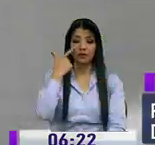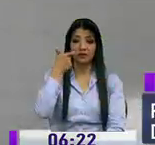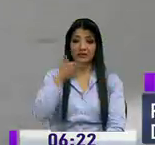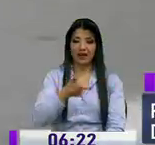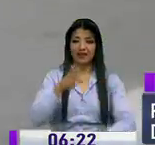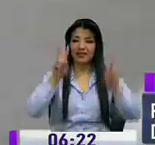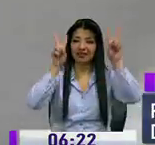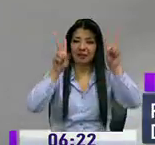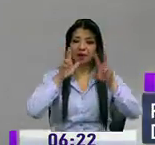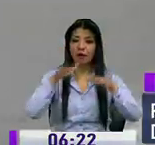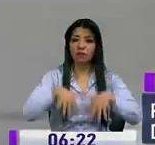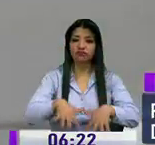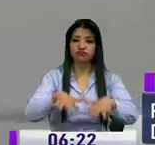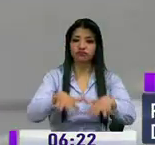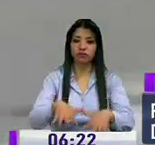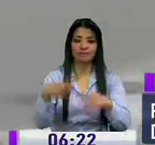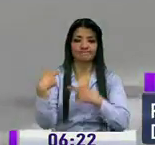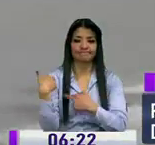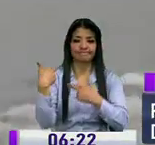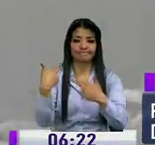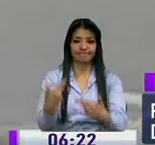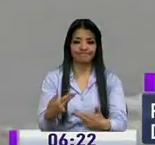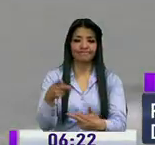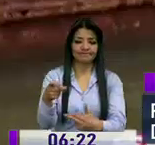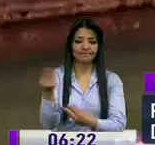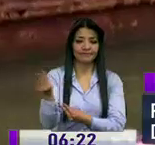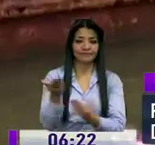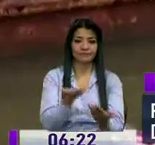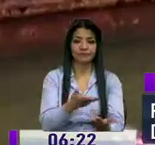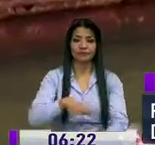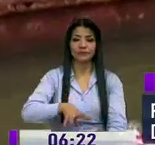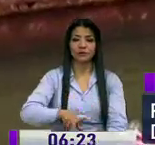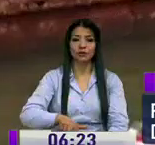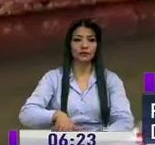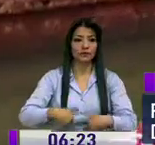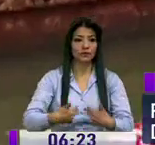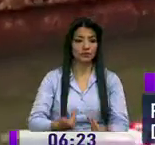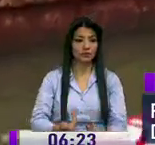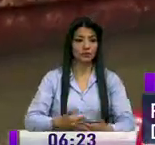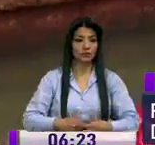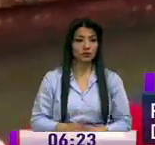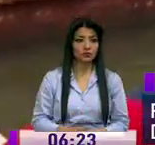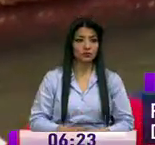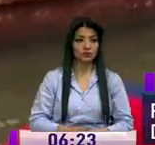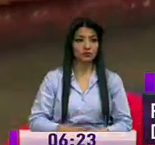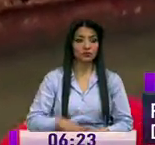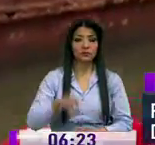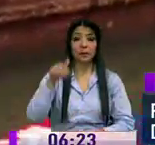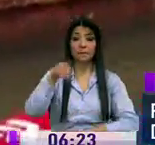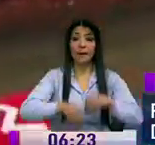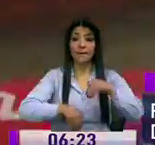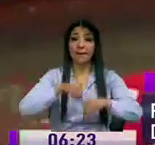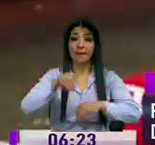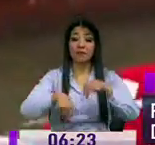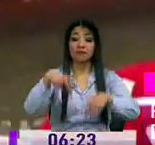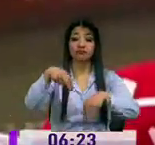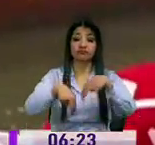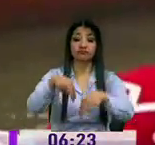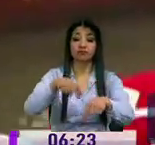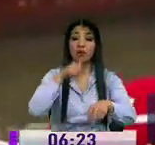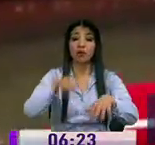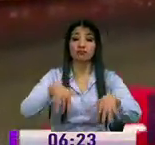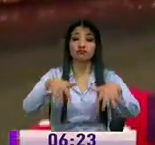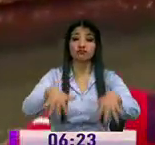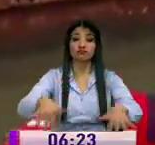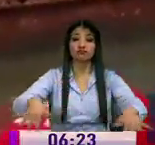Acuáticos abocó conocimiento del hecho delictivo. Se lanzaron al manglar, según información que me acaban de dar, por la zona de Tres